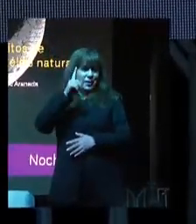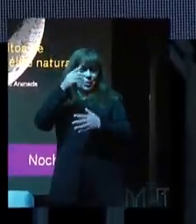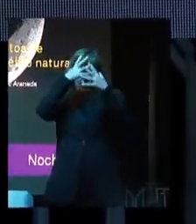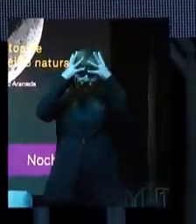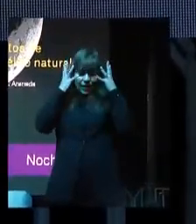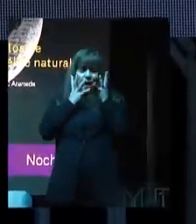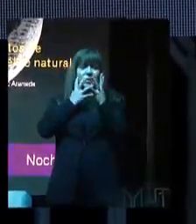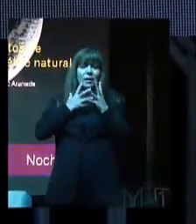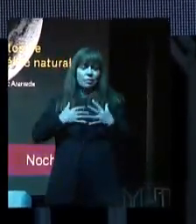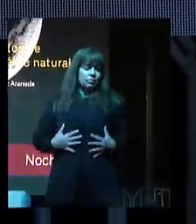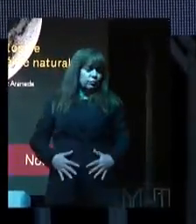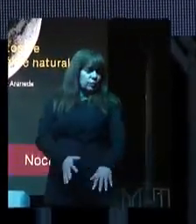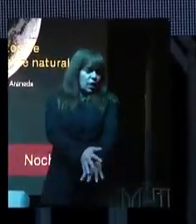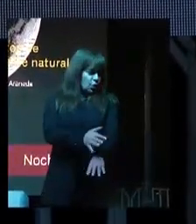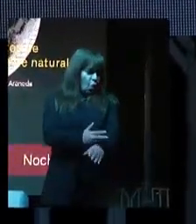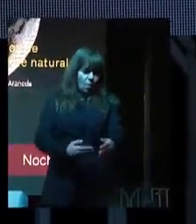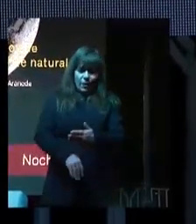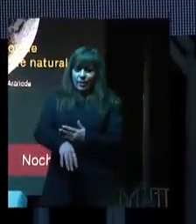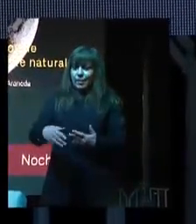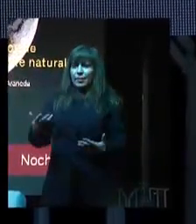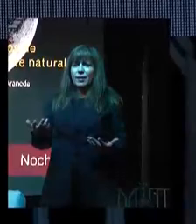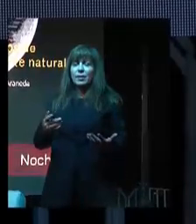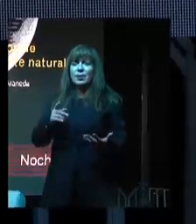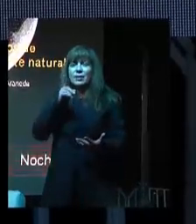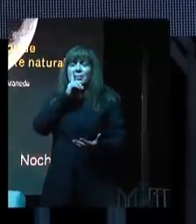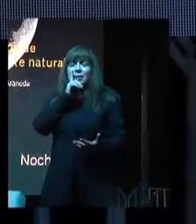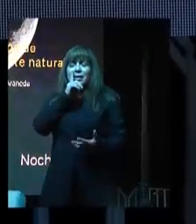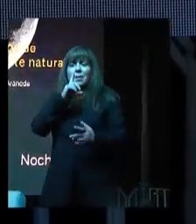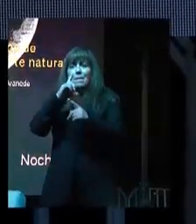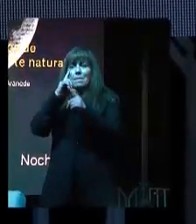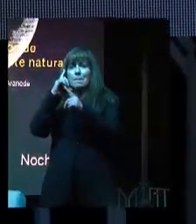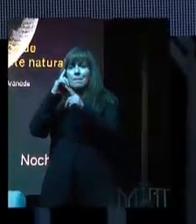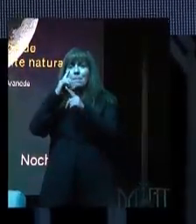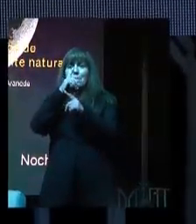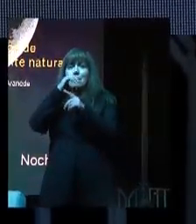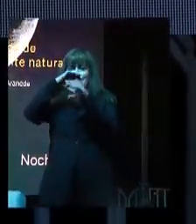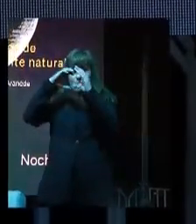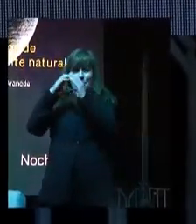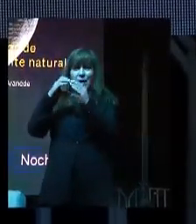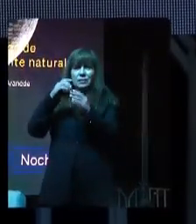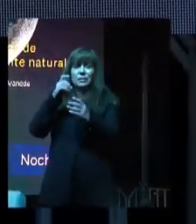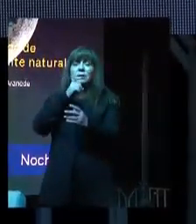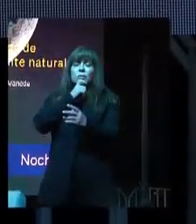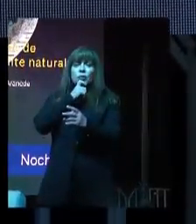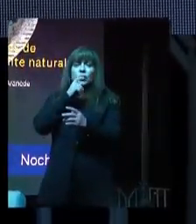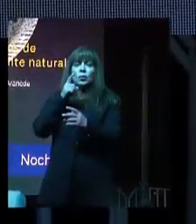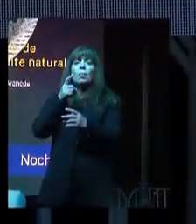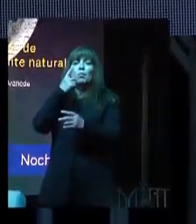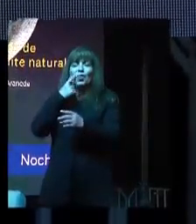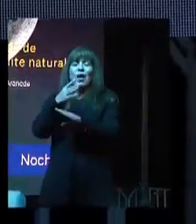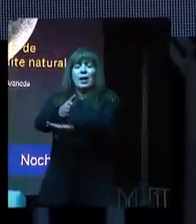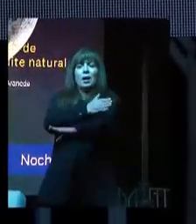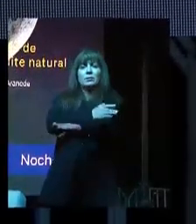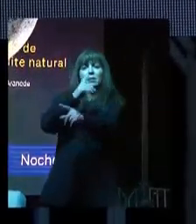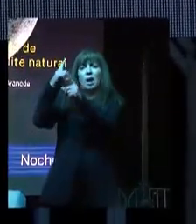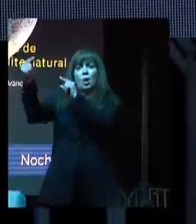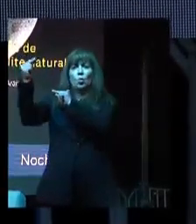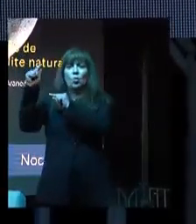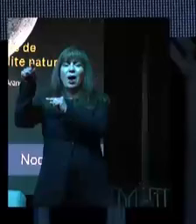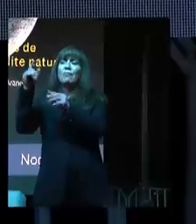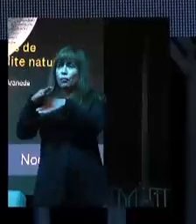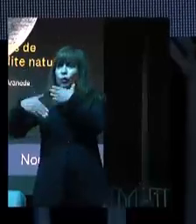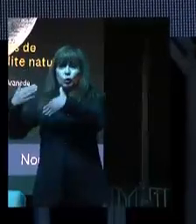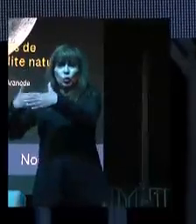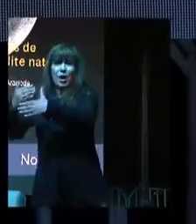los equipos, todo lo que tienen para ir a Marte, lo van a probar en la Luna. Van a ver si funciona bien en la